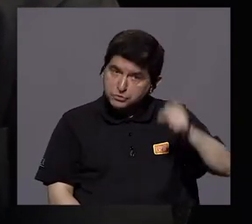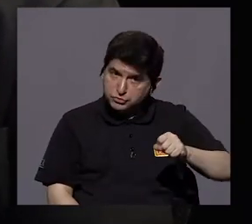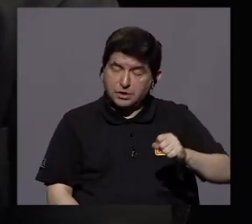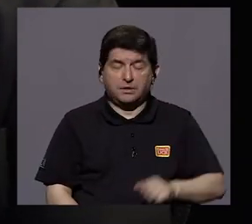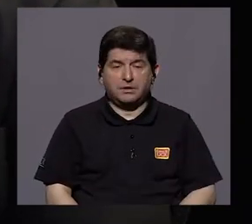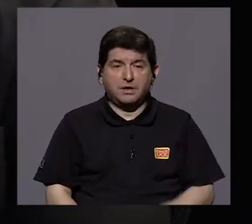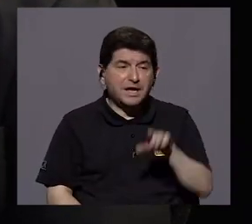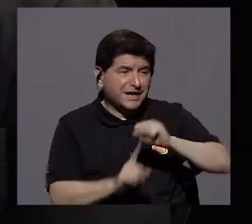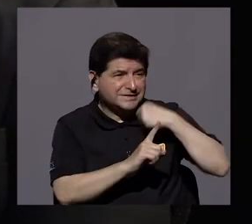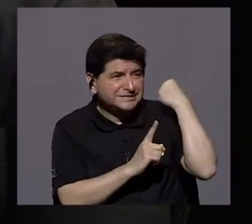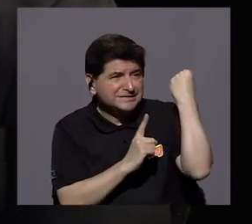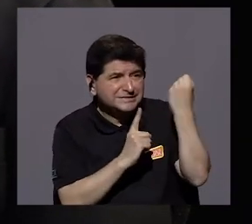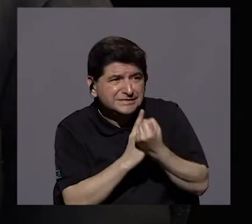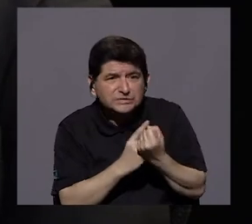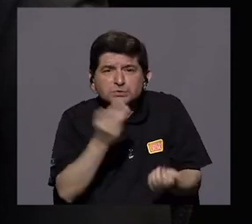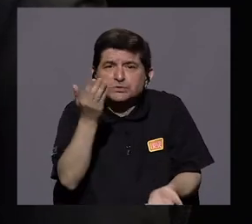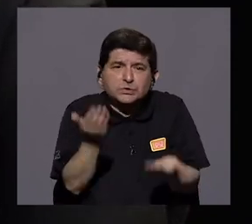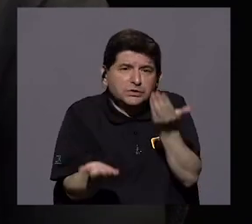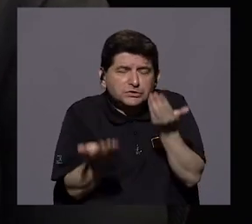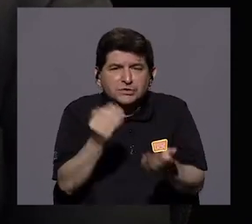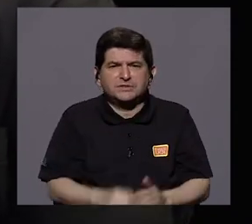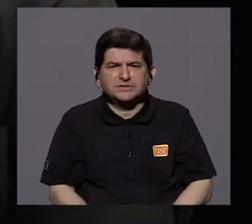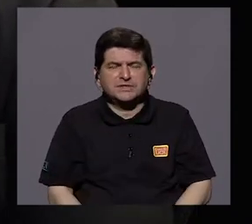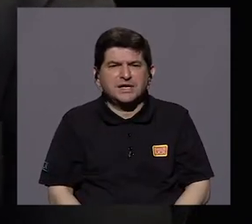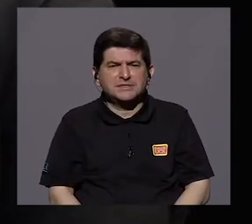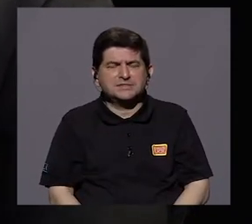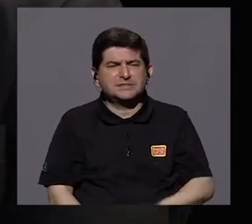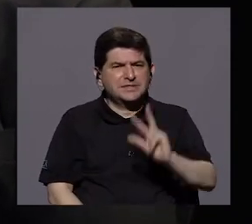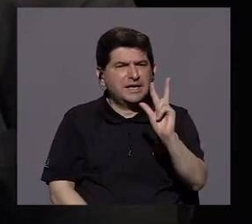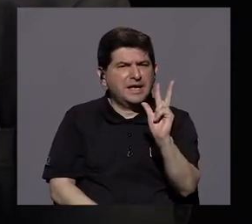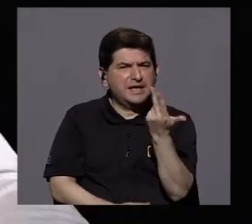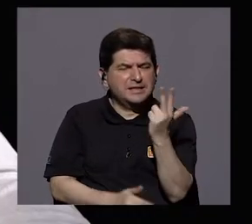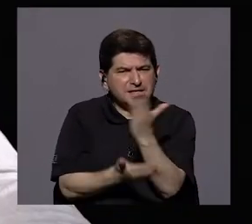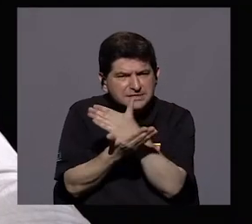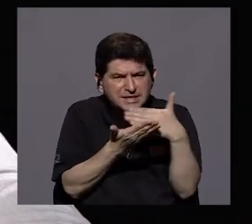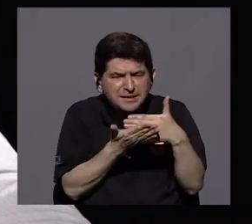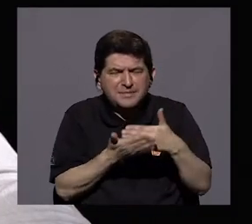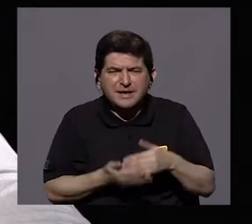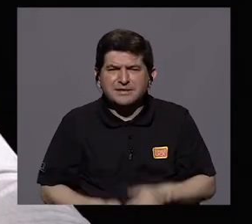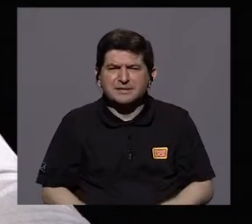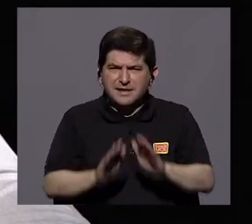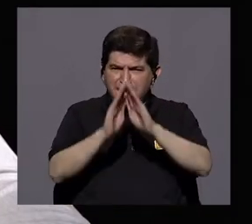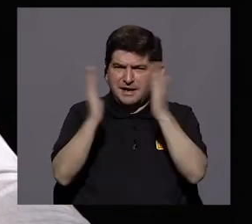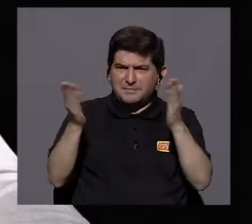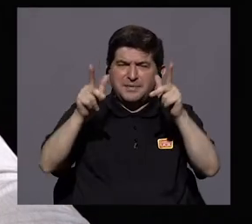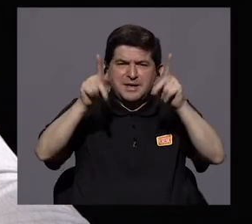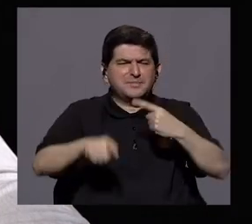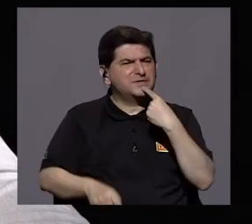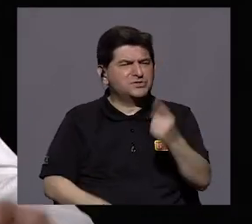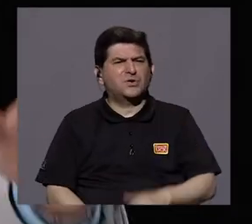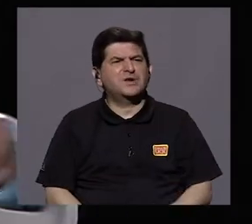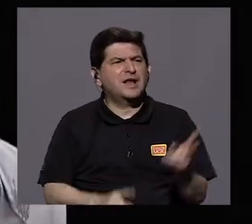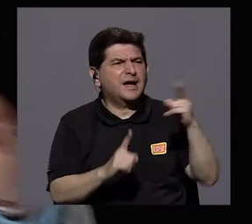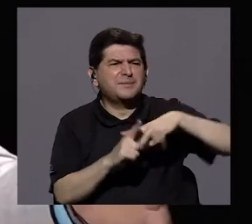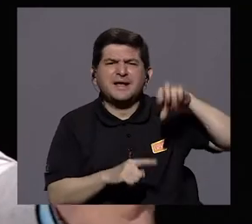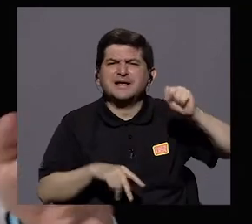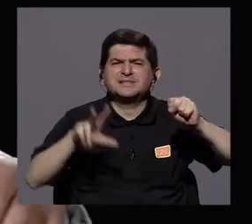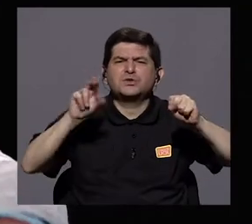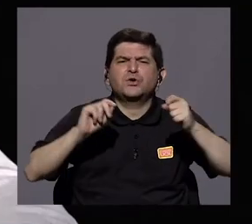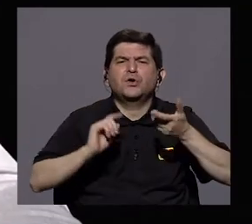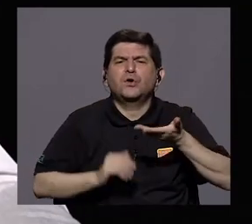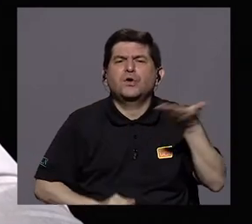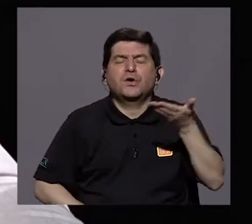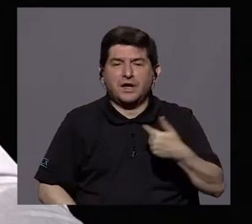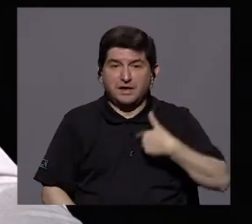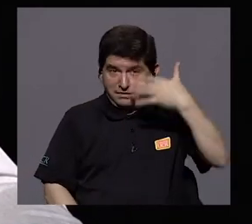de circunstancias que son... Quiero que ampliemos ahora en el tercer bloque un poquito más de esa parte, porque la gente diría qué aplica y qué no aplica,